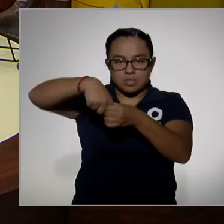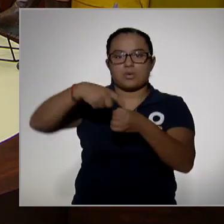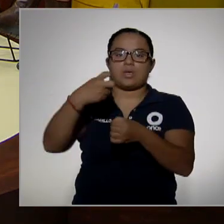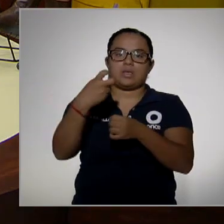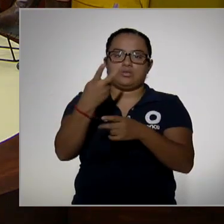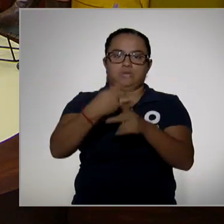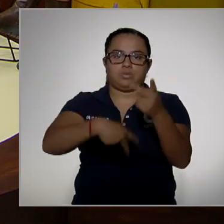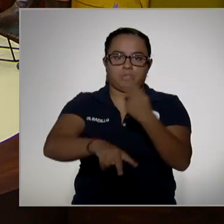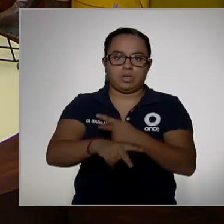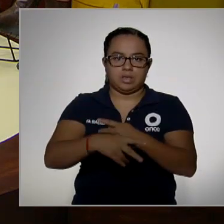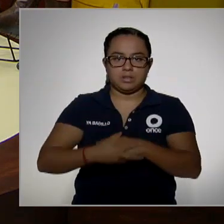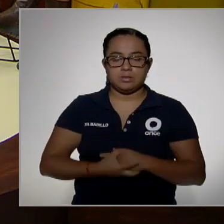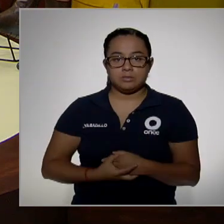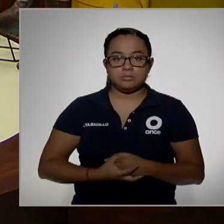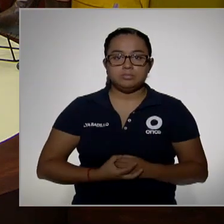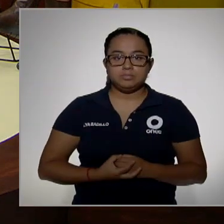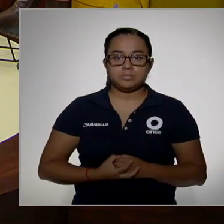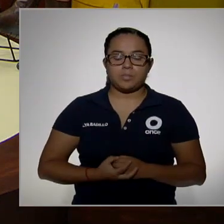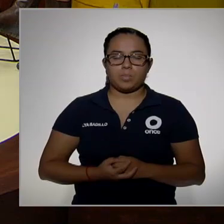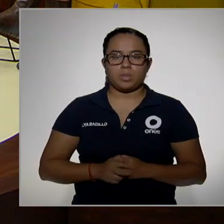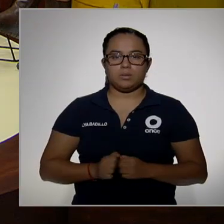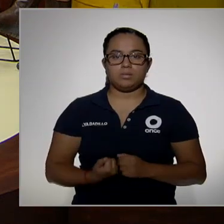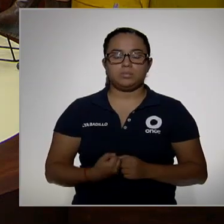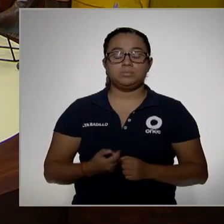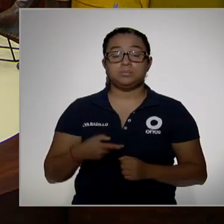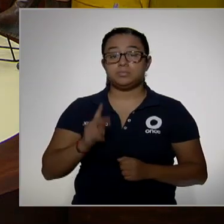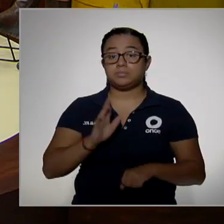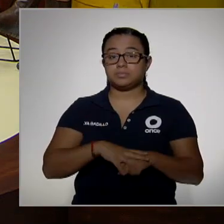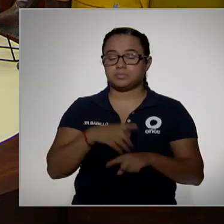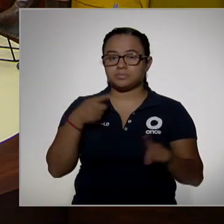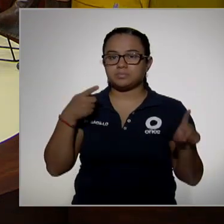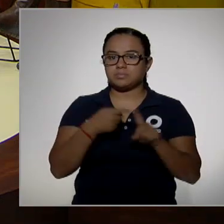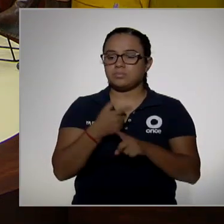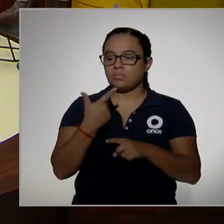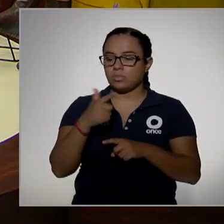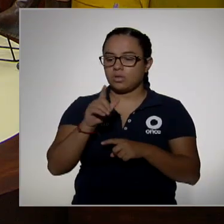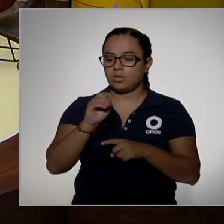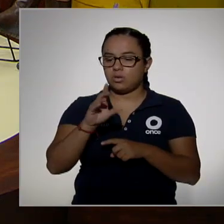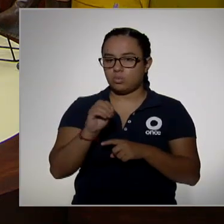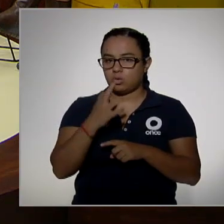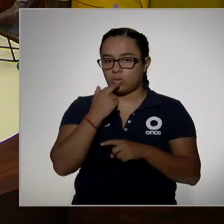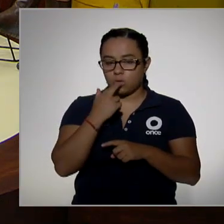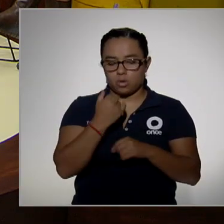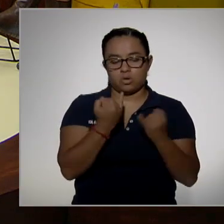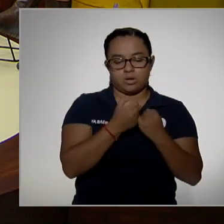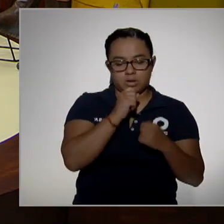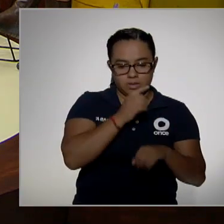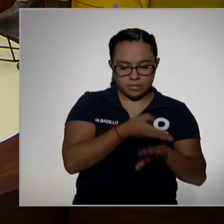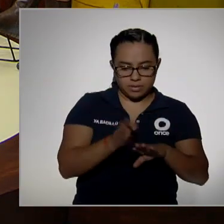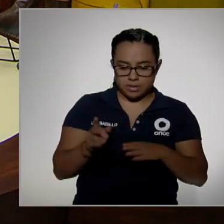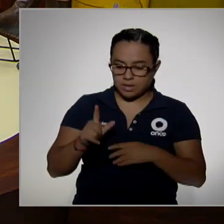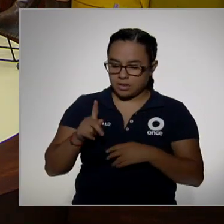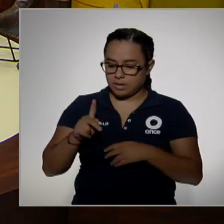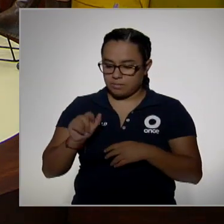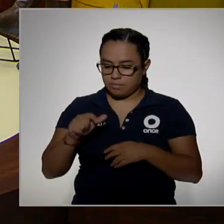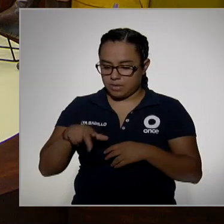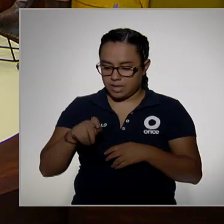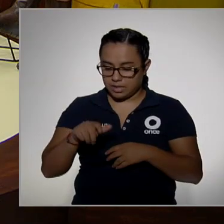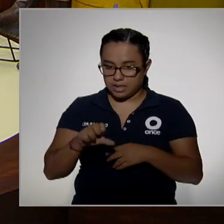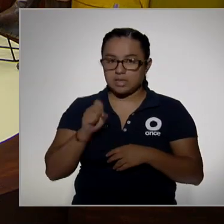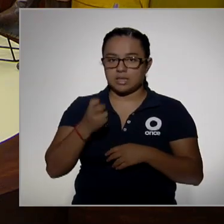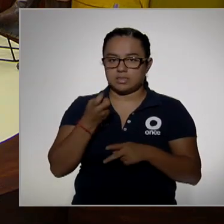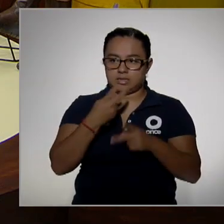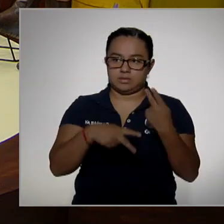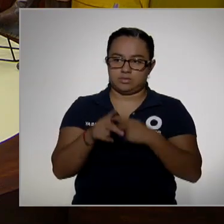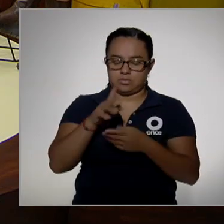de los que ya platicamos principalmente glóbulos rojos glóbulos blancos y las plaquetas ahí es donde se foro ok